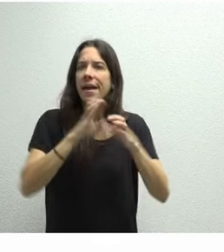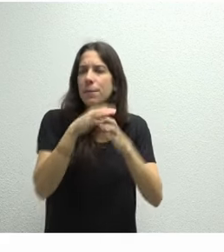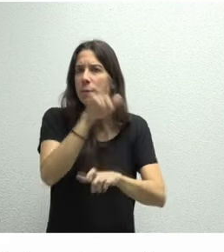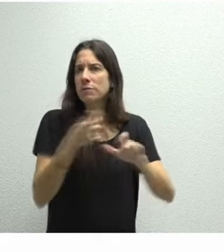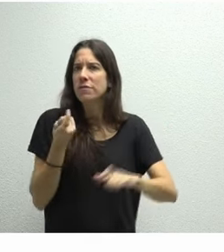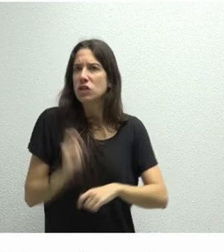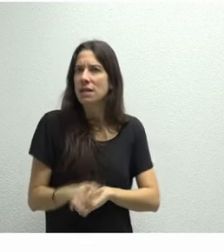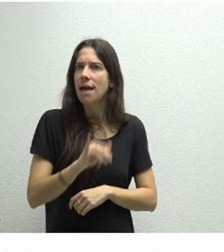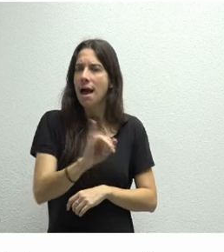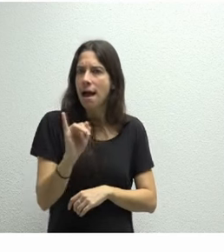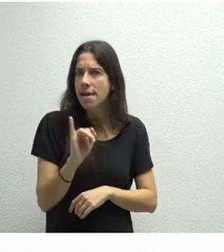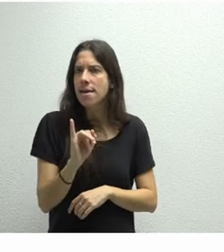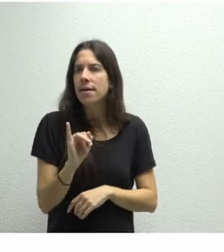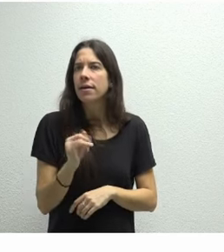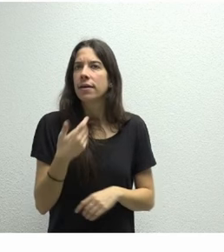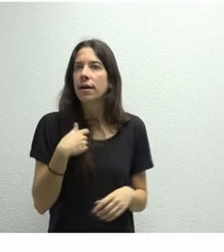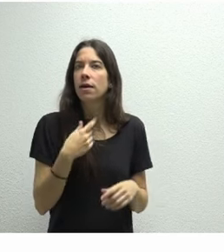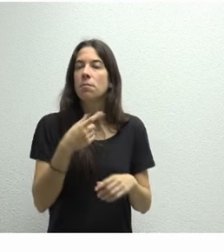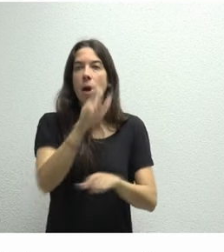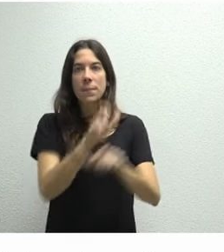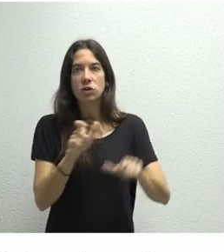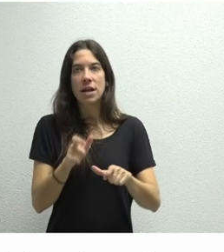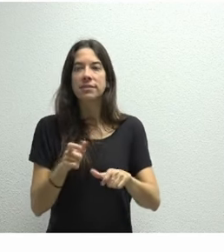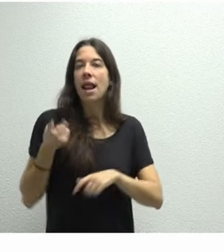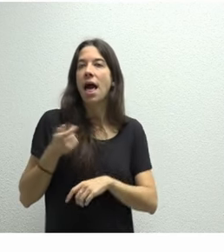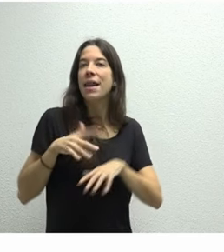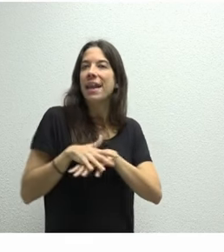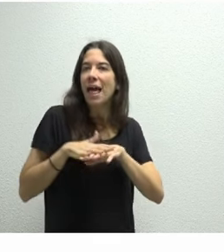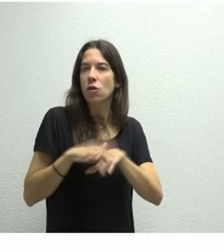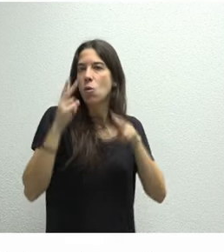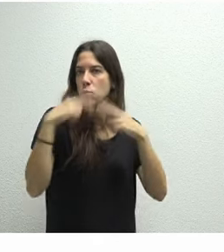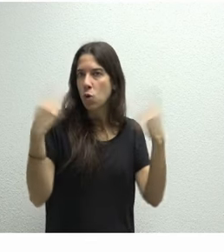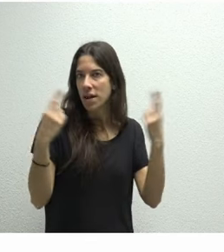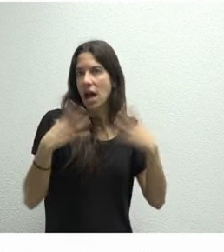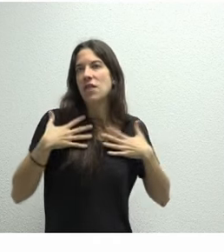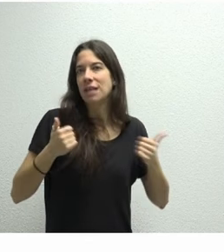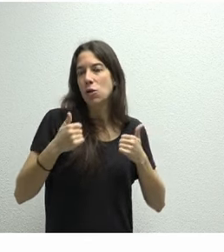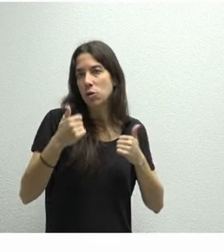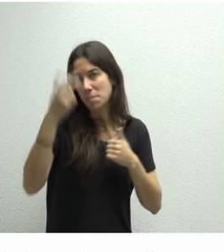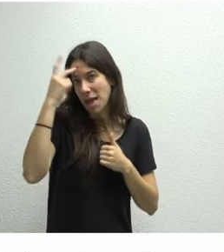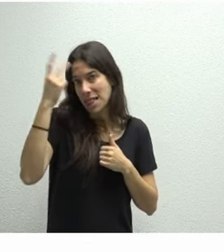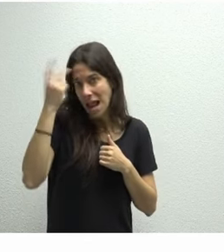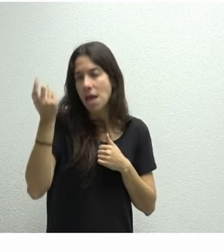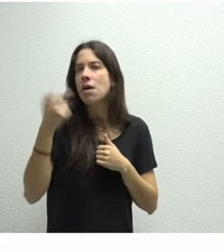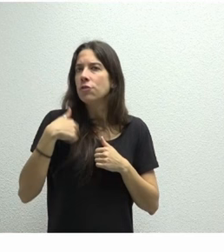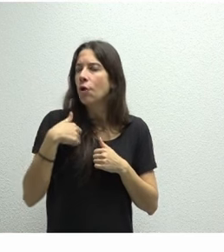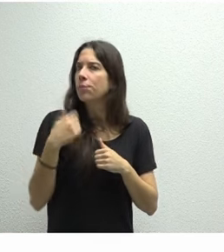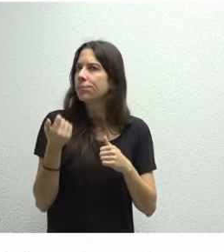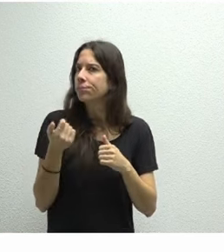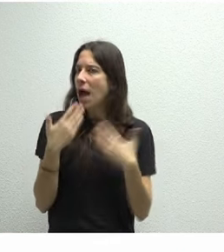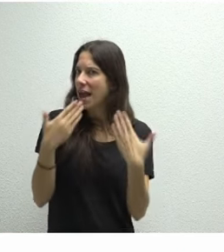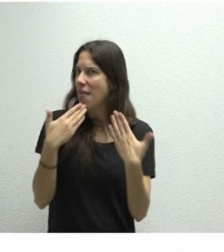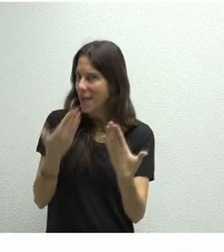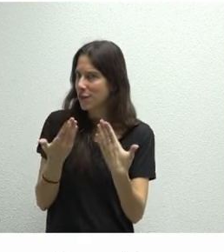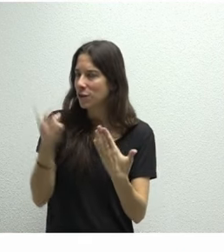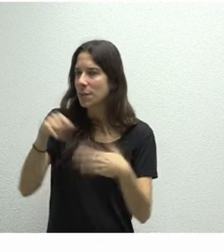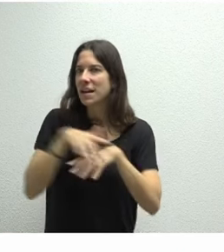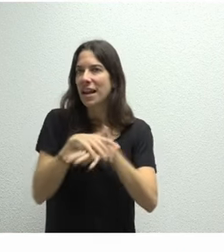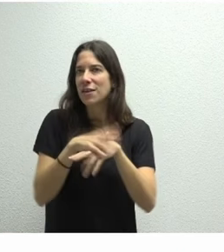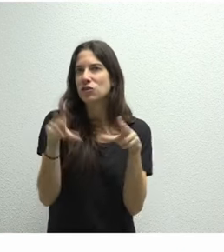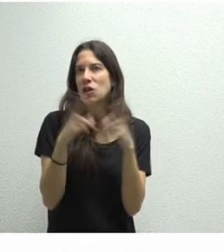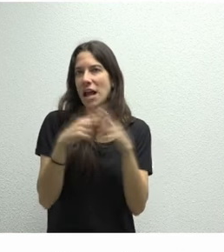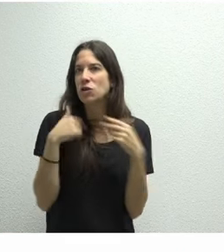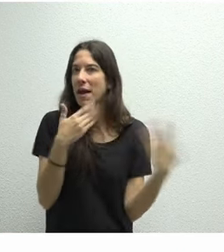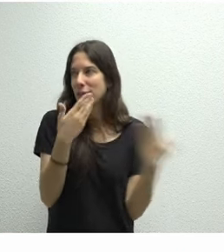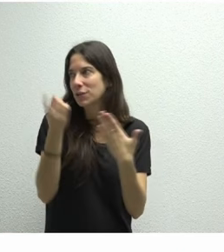profesionales incluyendo profesionales de la red pública de Salud Mental que de nuevo agradezco y de las redes sociales de las que agradezco también que